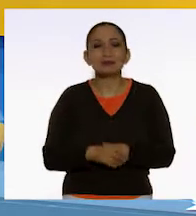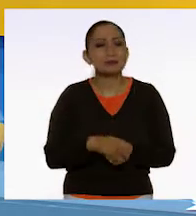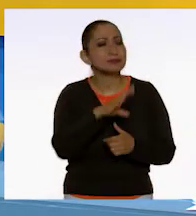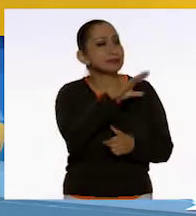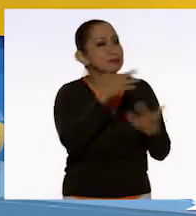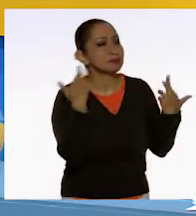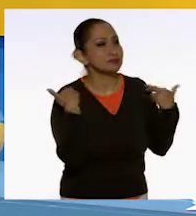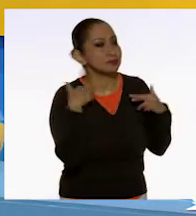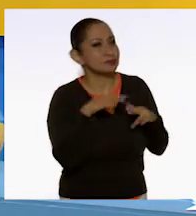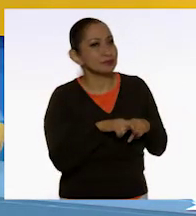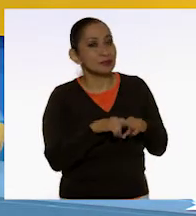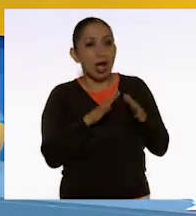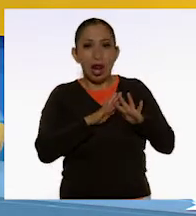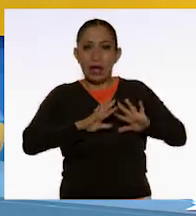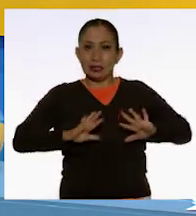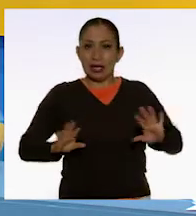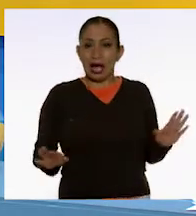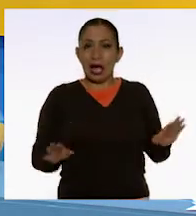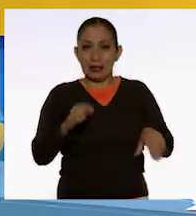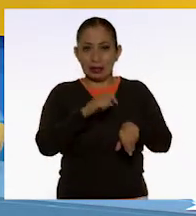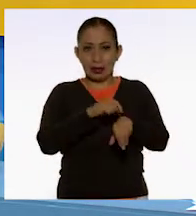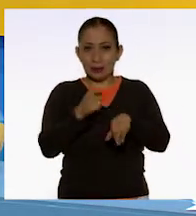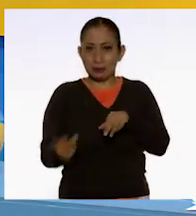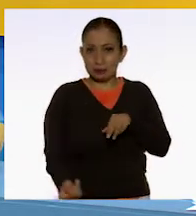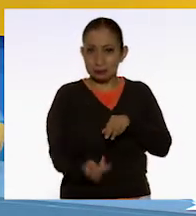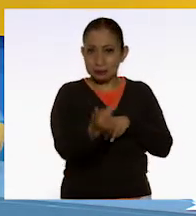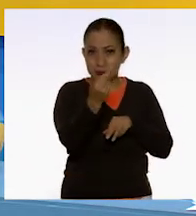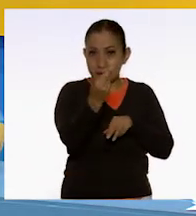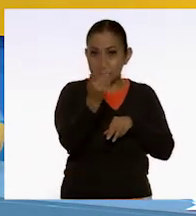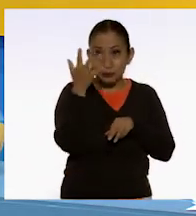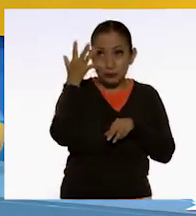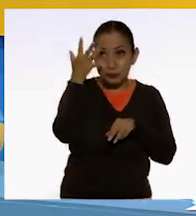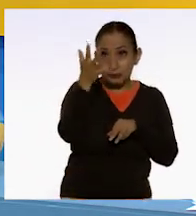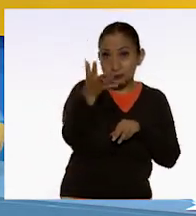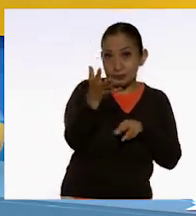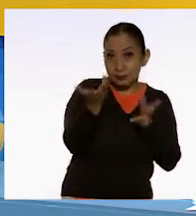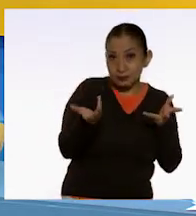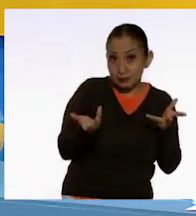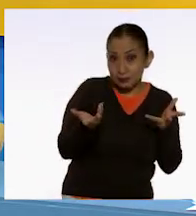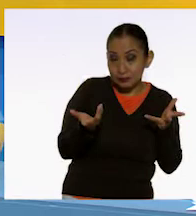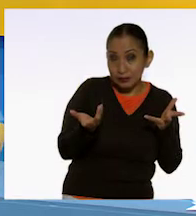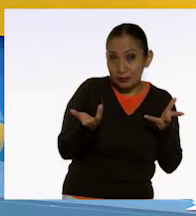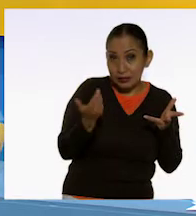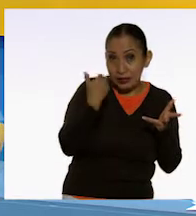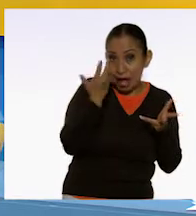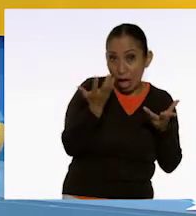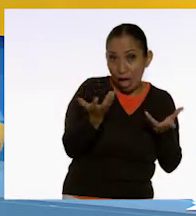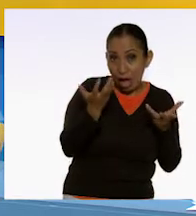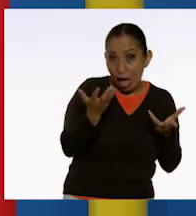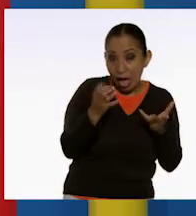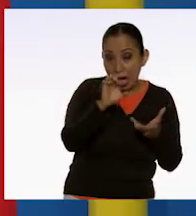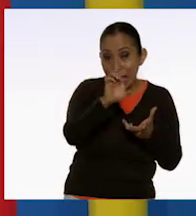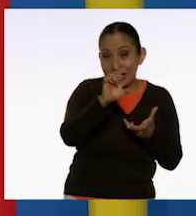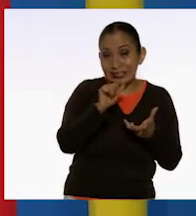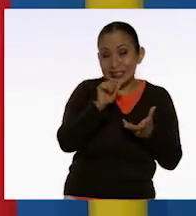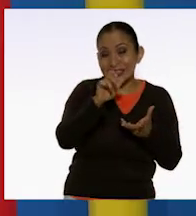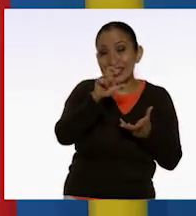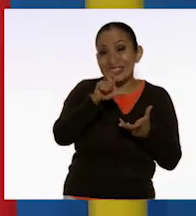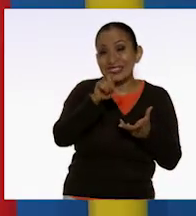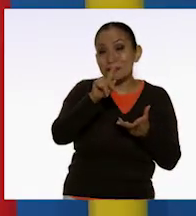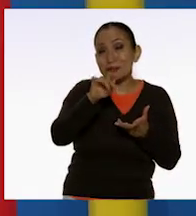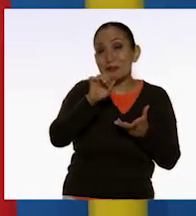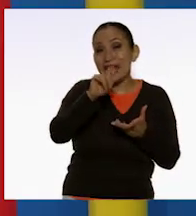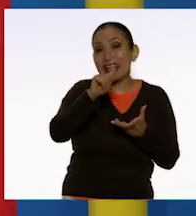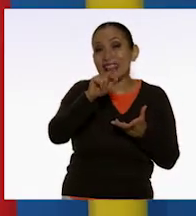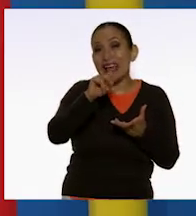Pedro, ¿ahora sí es tiempo de preguntar a las expectativas? Sí. Ya comentamos los aprendizajes o temas. Okay. Juan Carlos,